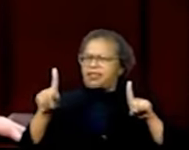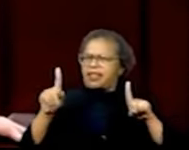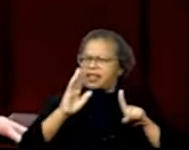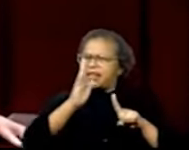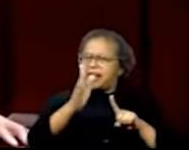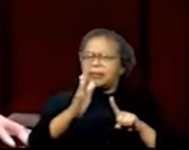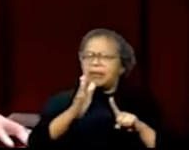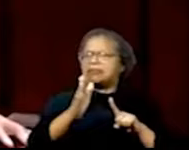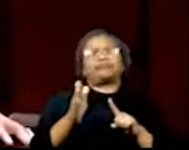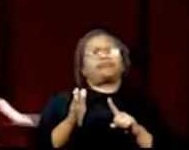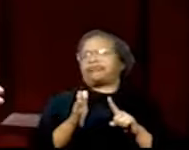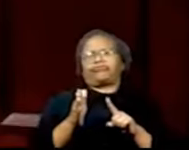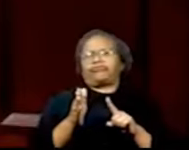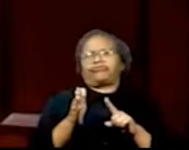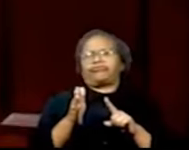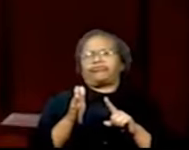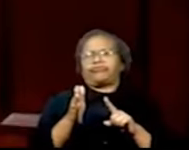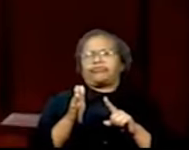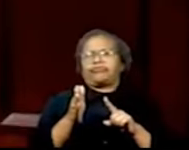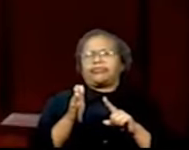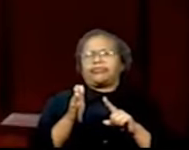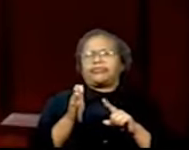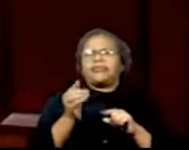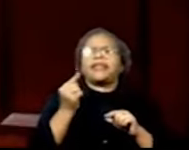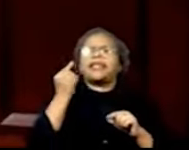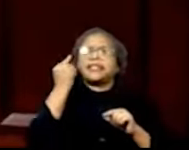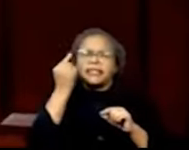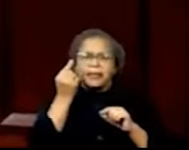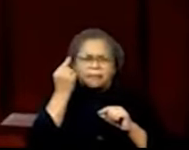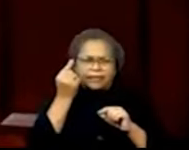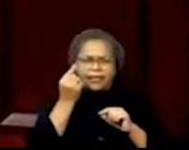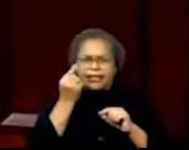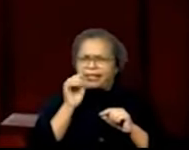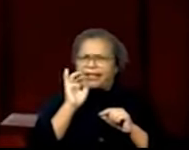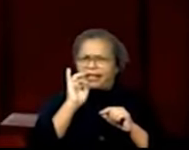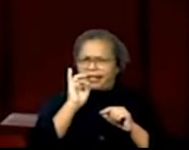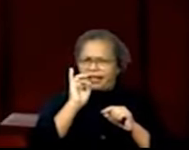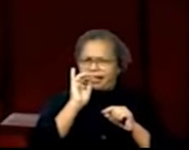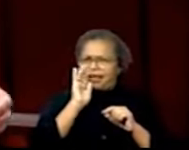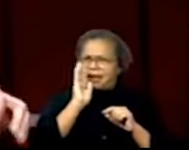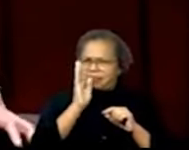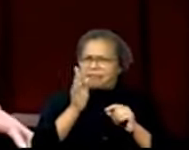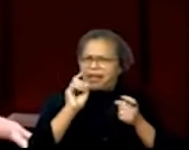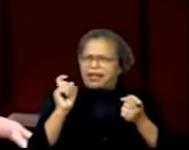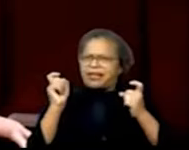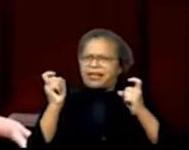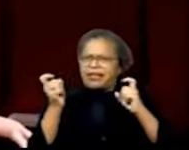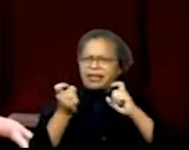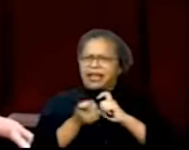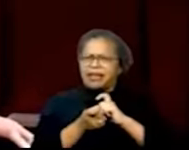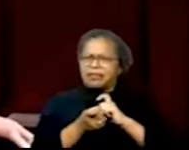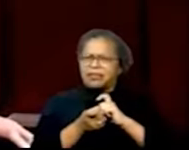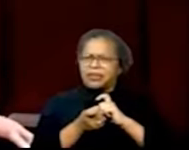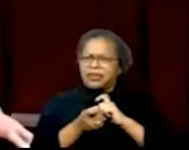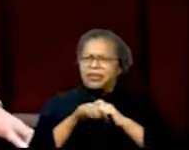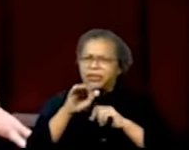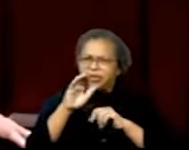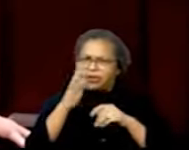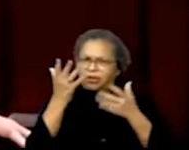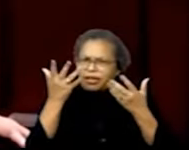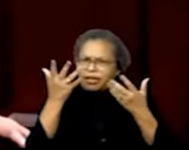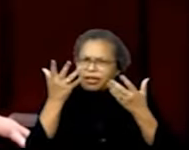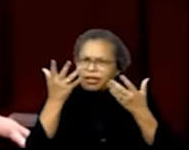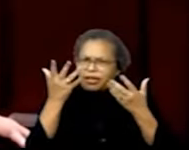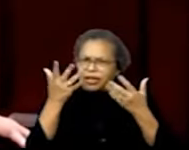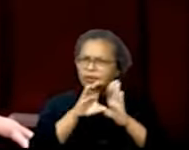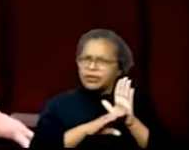Parecería que va a hacerse algo que cambiará lo que establece la Constitución